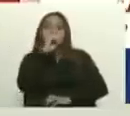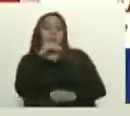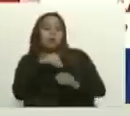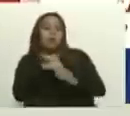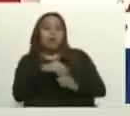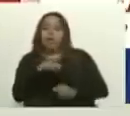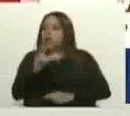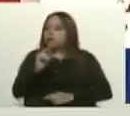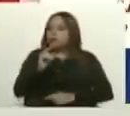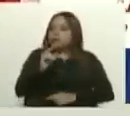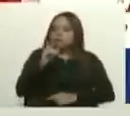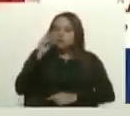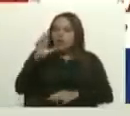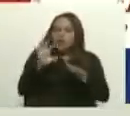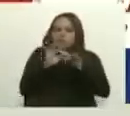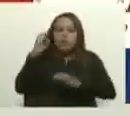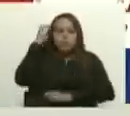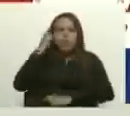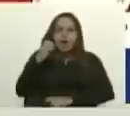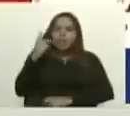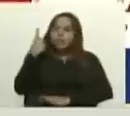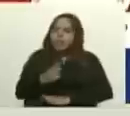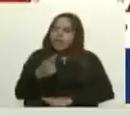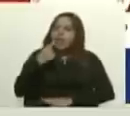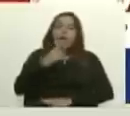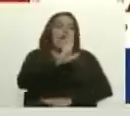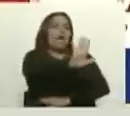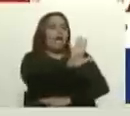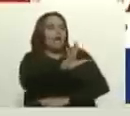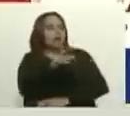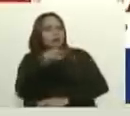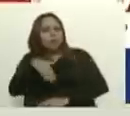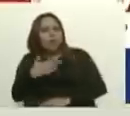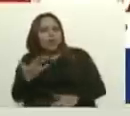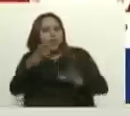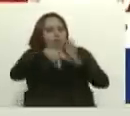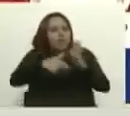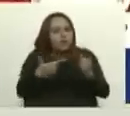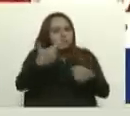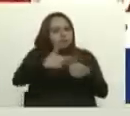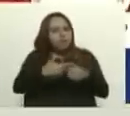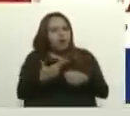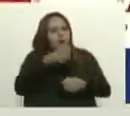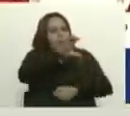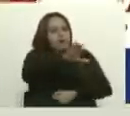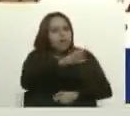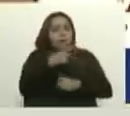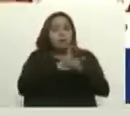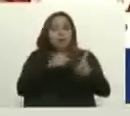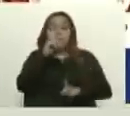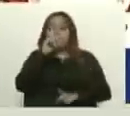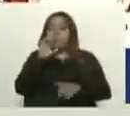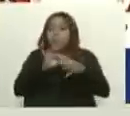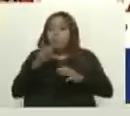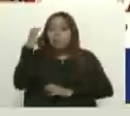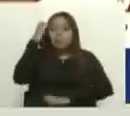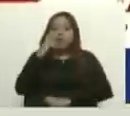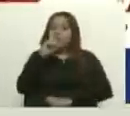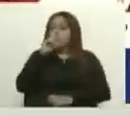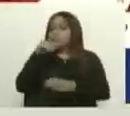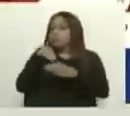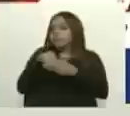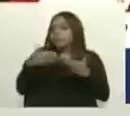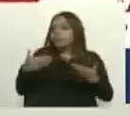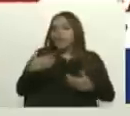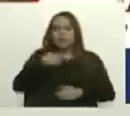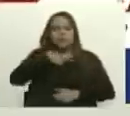eso en un país soberano, independiente, que tiene su constitución. Qué pena, qué pena. Esto